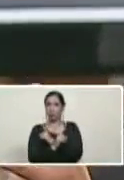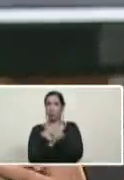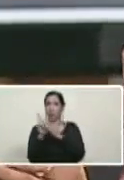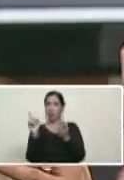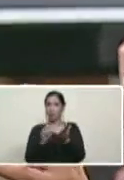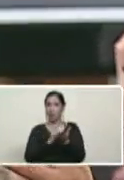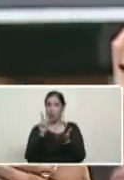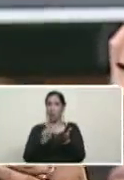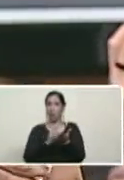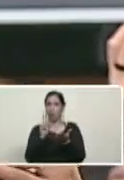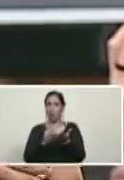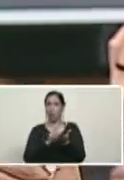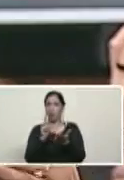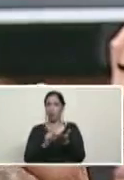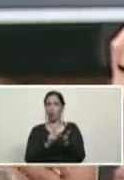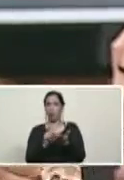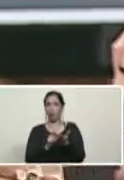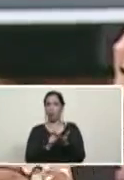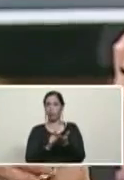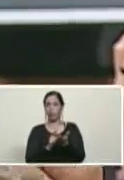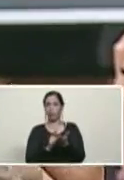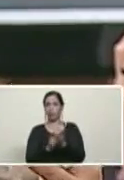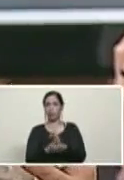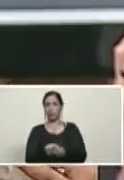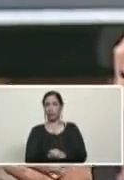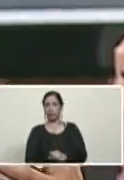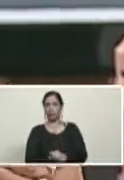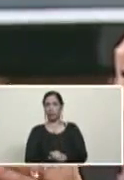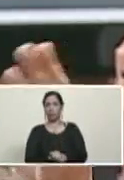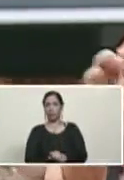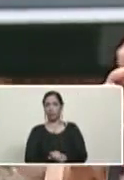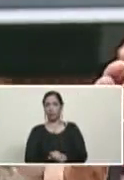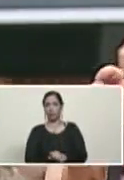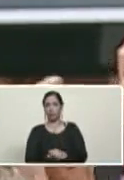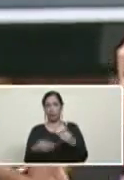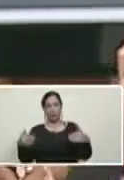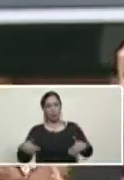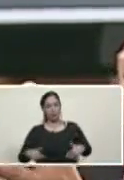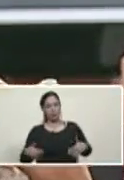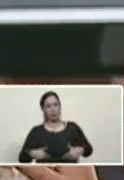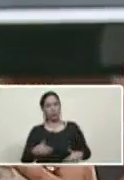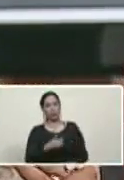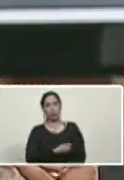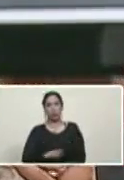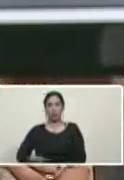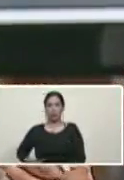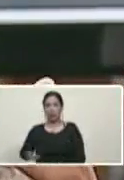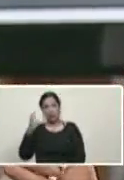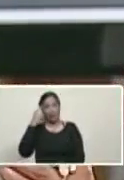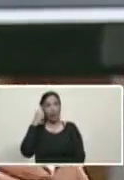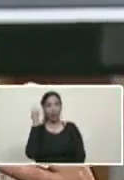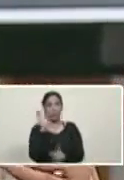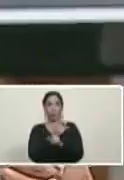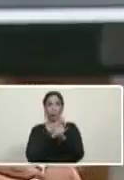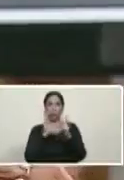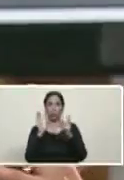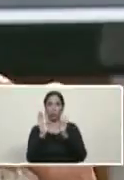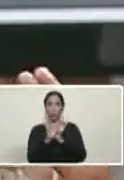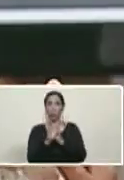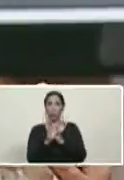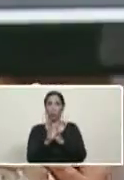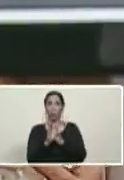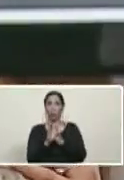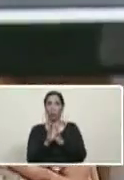que la gente como vi que ha sido muy pobre, sufriendo hambre, y sabe que la cultura es una herramienta